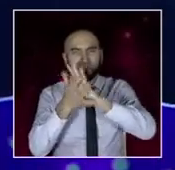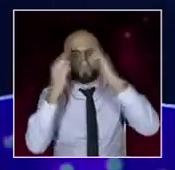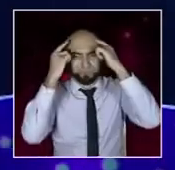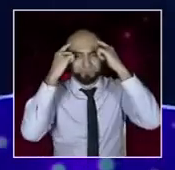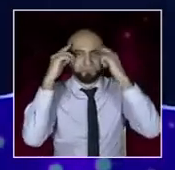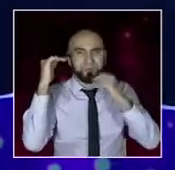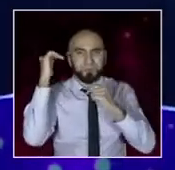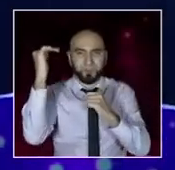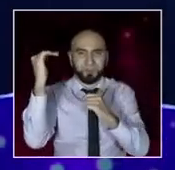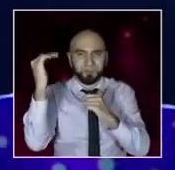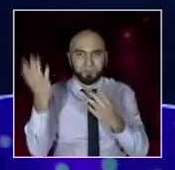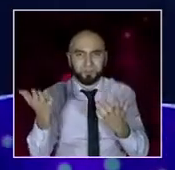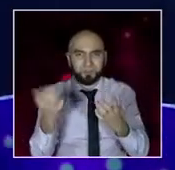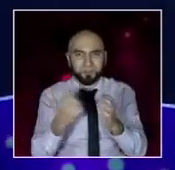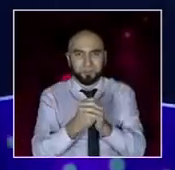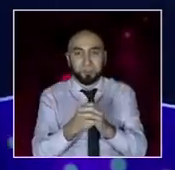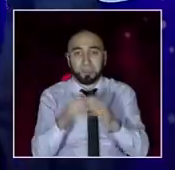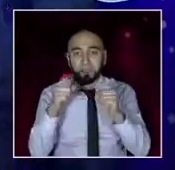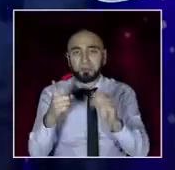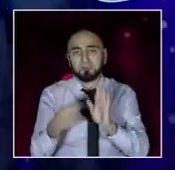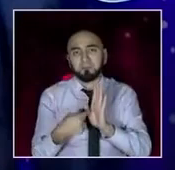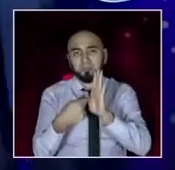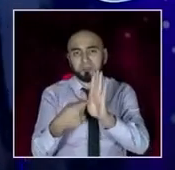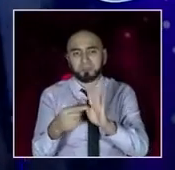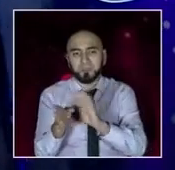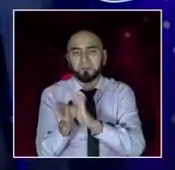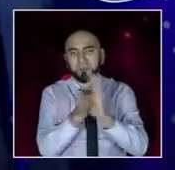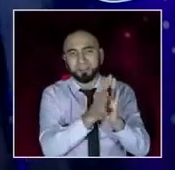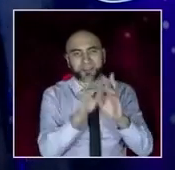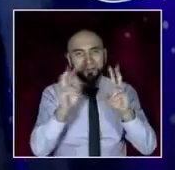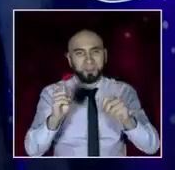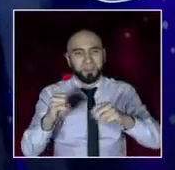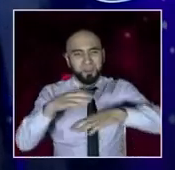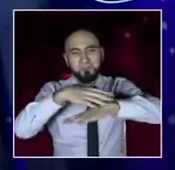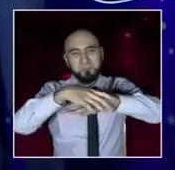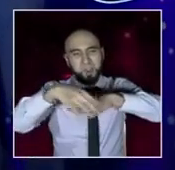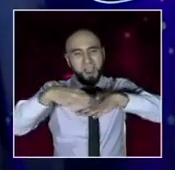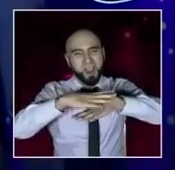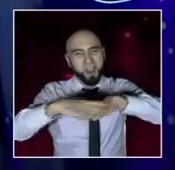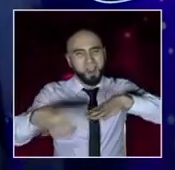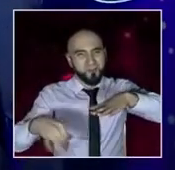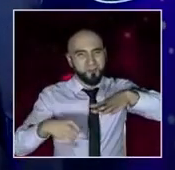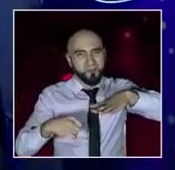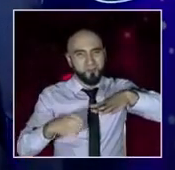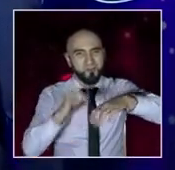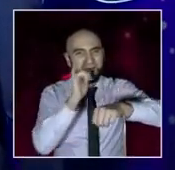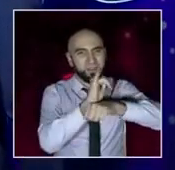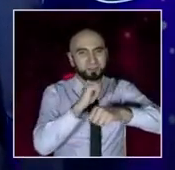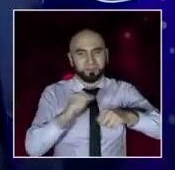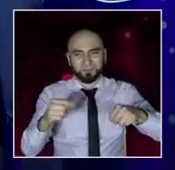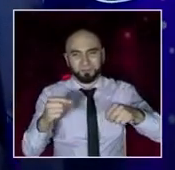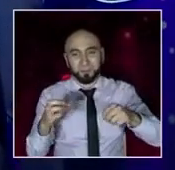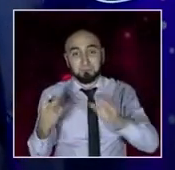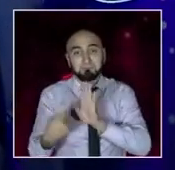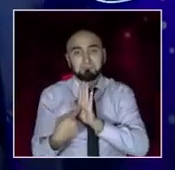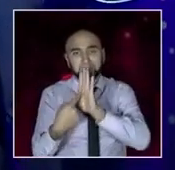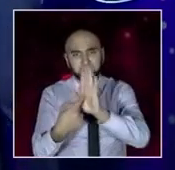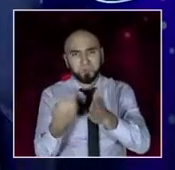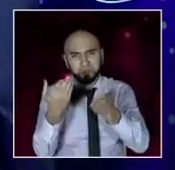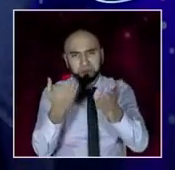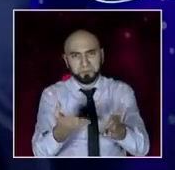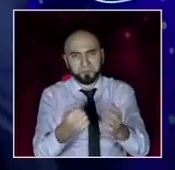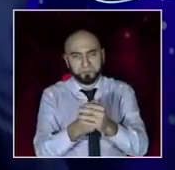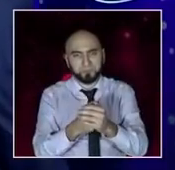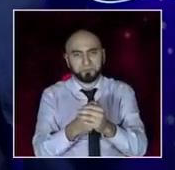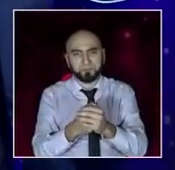es otra versión de la ilusión de la mano de goma que hicimos en Suiza, y usamos la realidad virtual para darles una mano